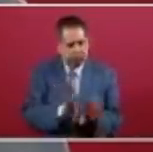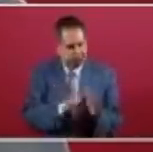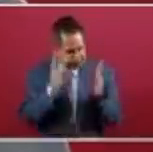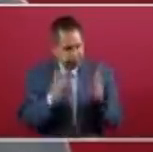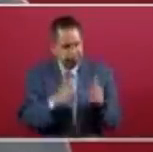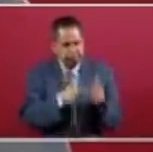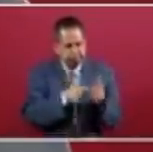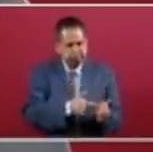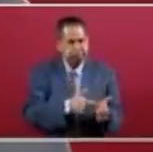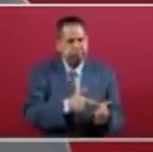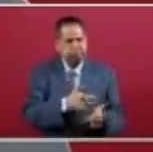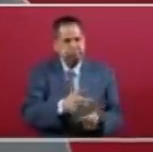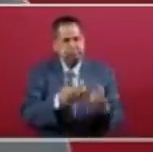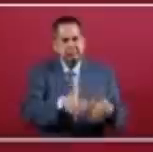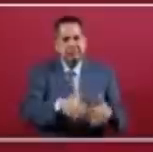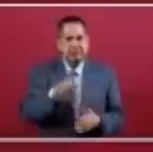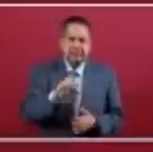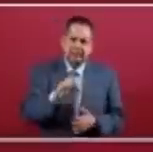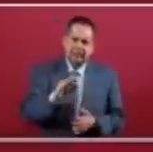plantas